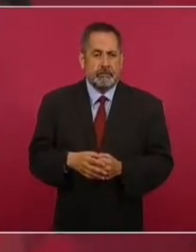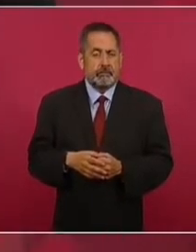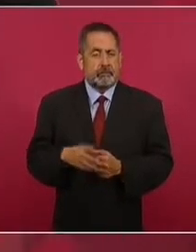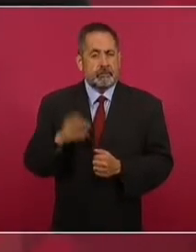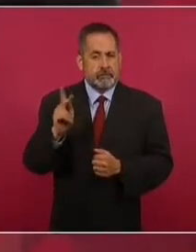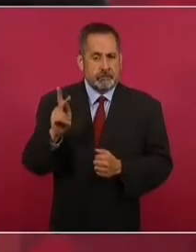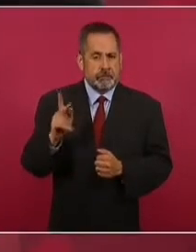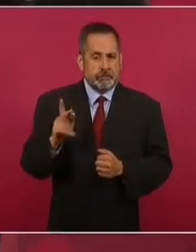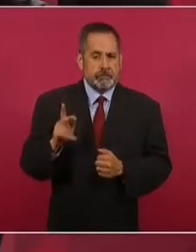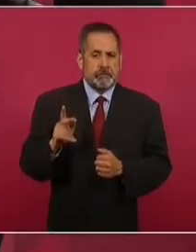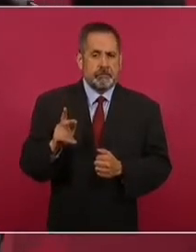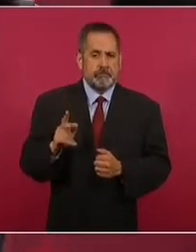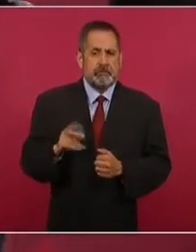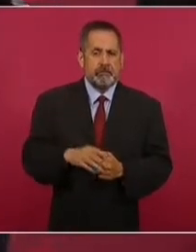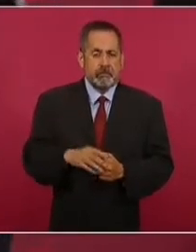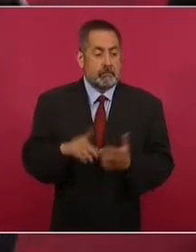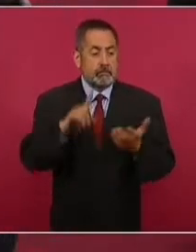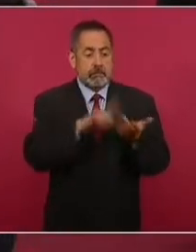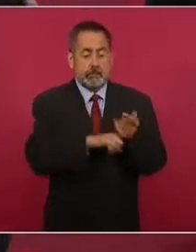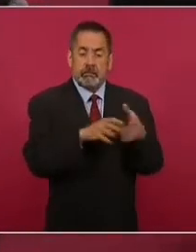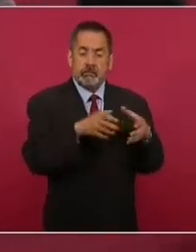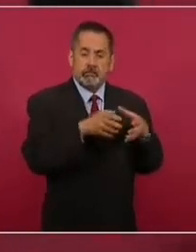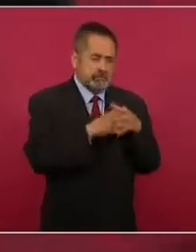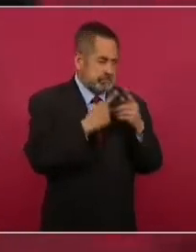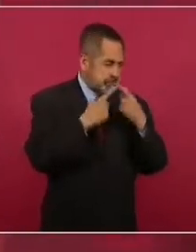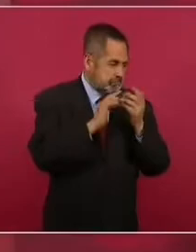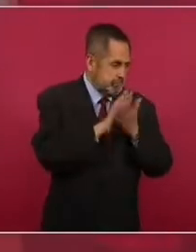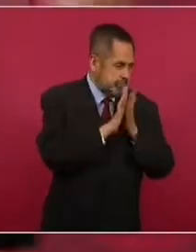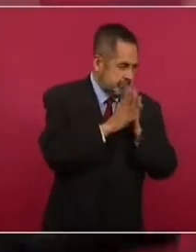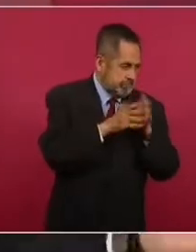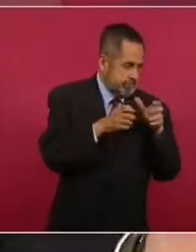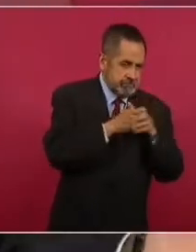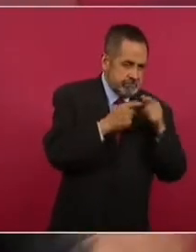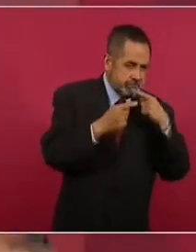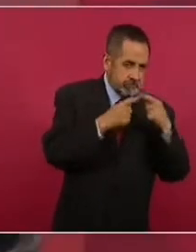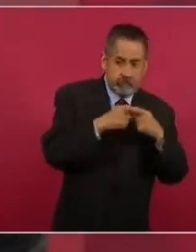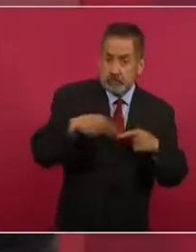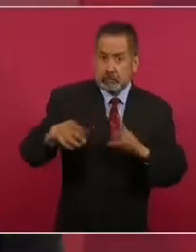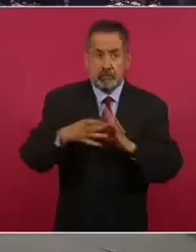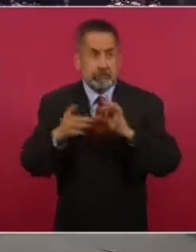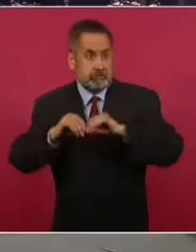Pero hacían sus enjuagues. De eso ya no se habla.